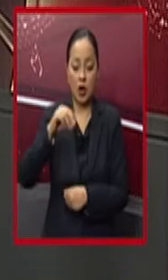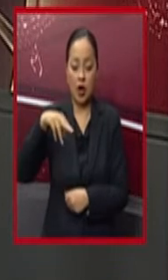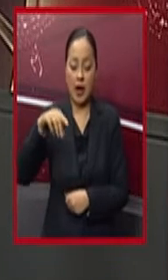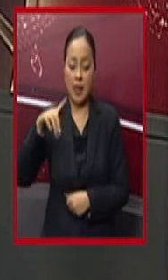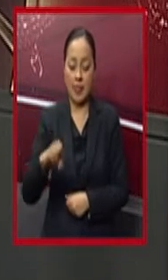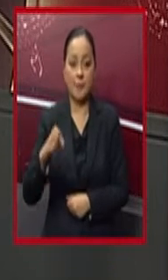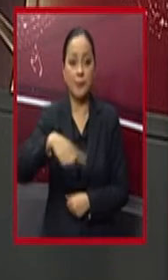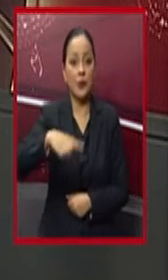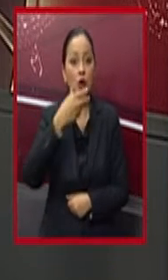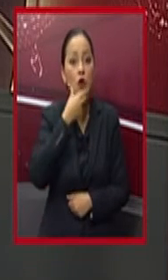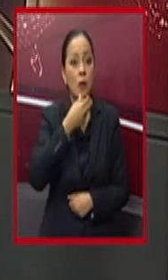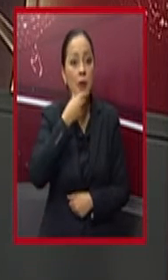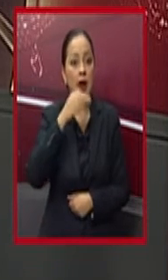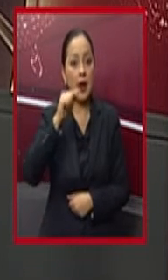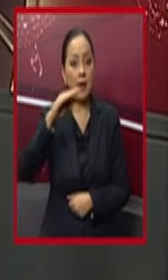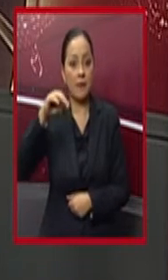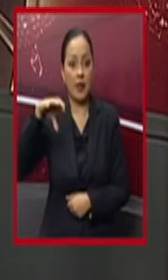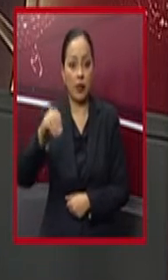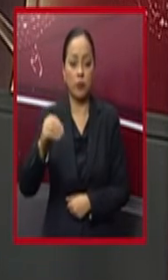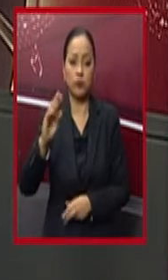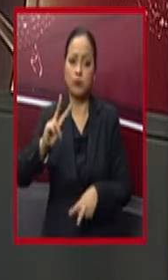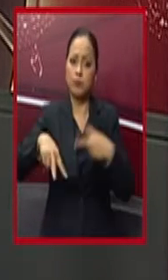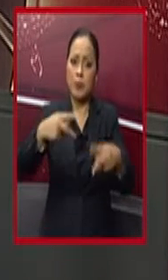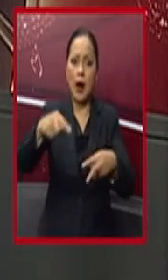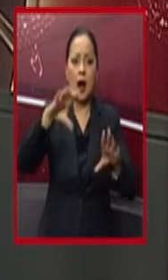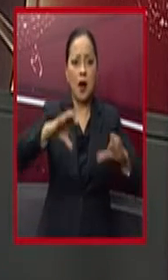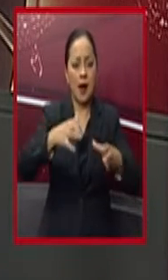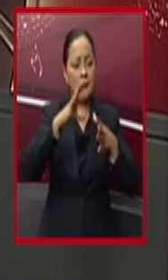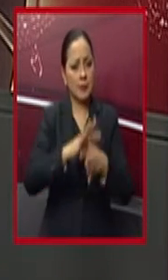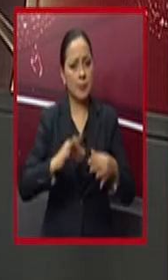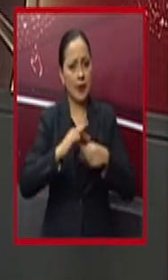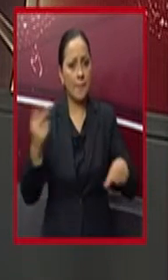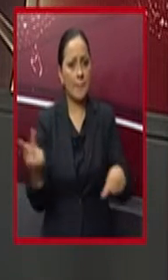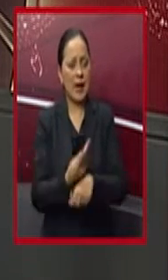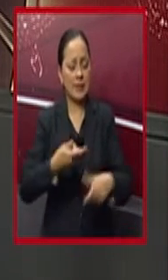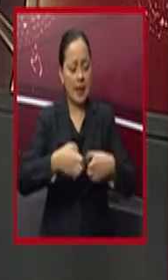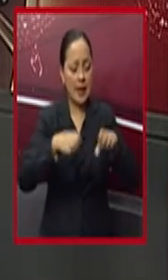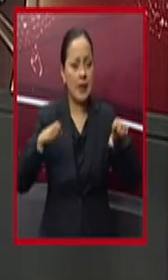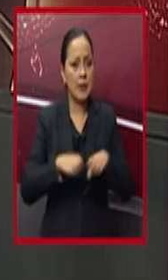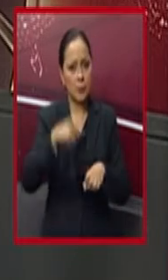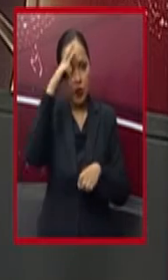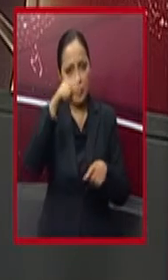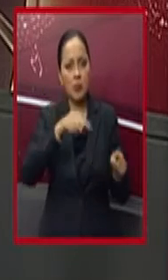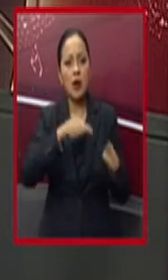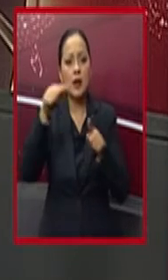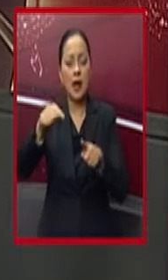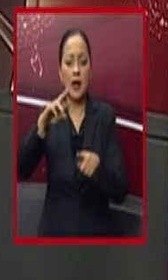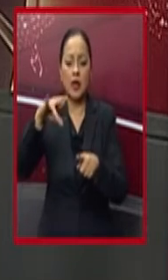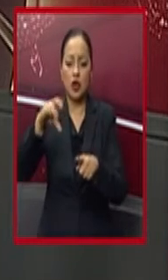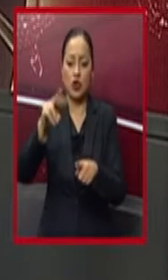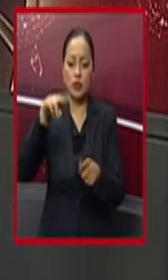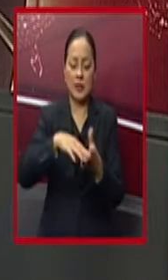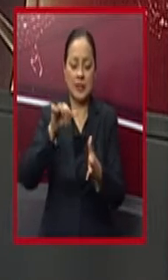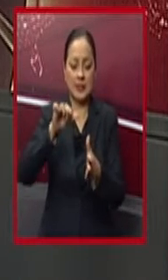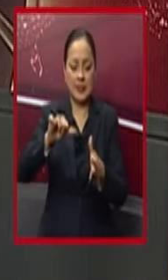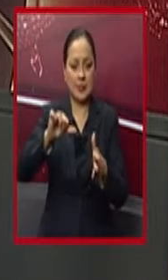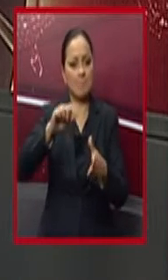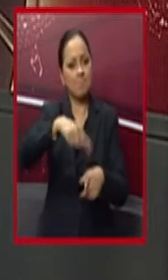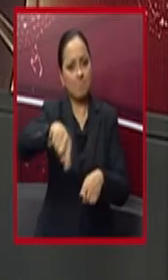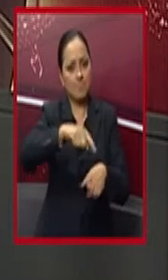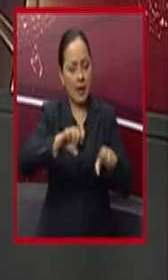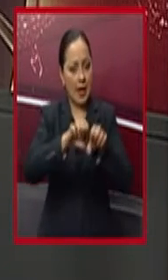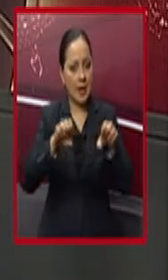Alfredo Castillo Cervantes, acudió al Congreso para hablar sobre el desempeño de la delegación mexicana en los Juegos Olímpicos Río de Janeiro